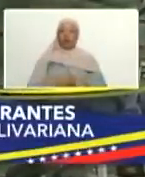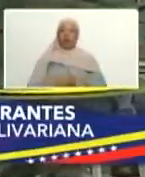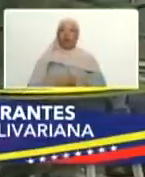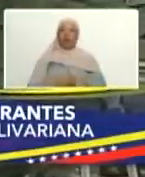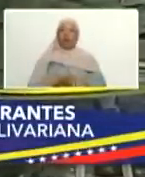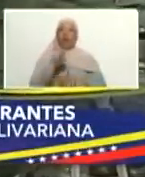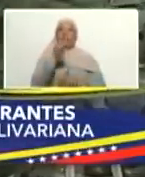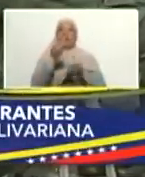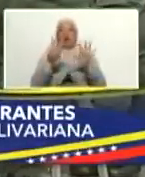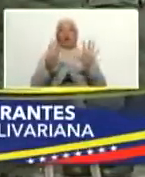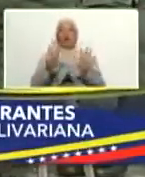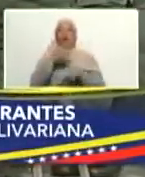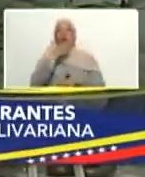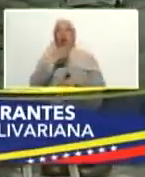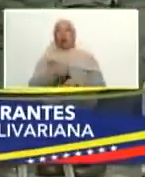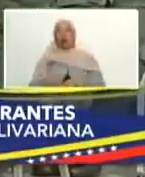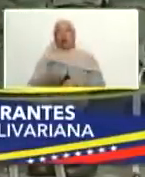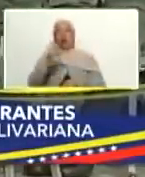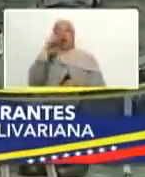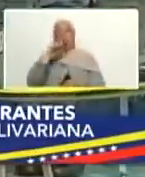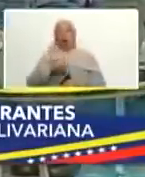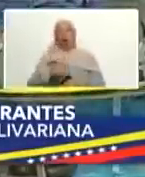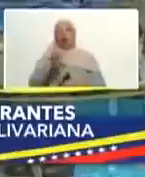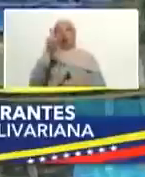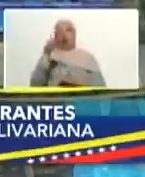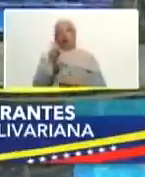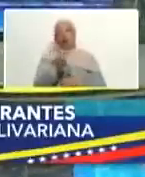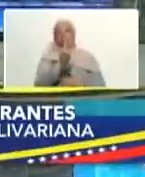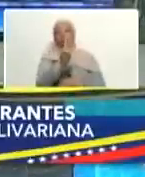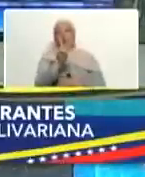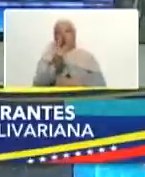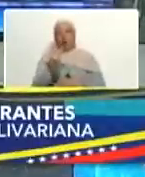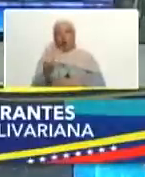28 de diciembre del año 2022.